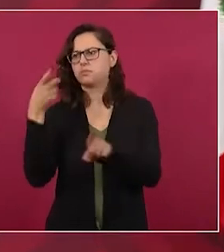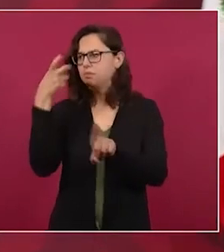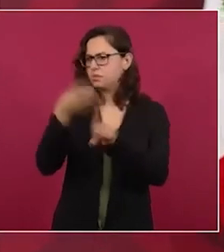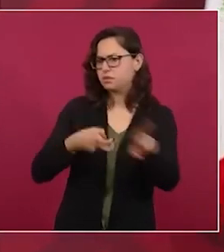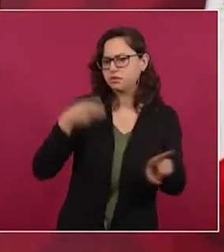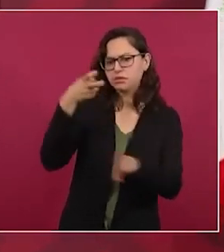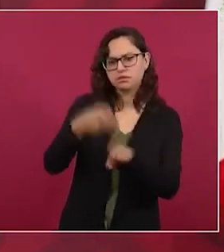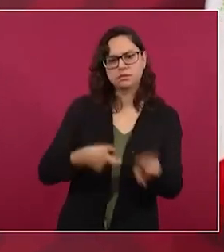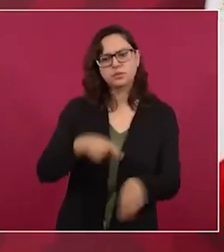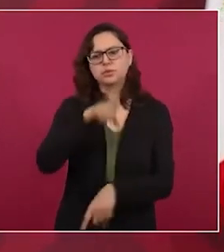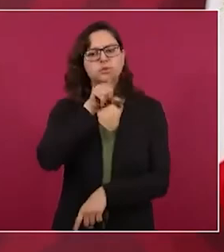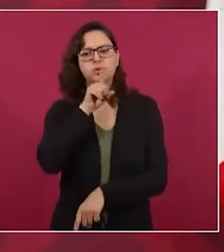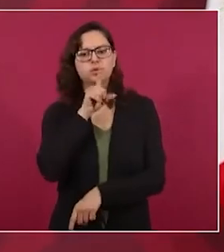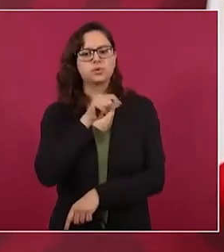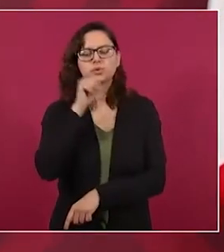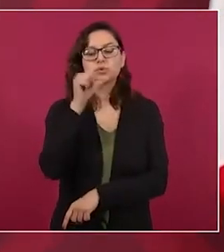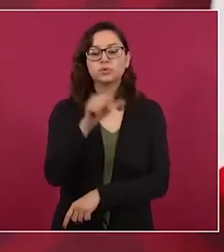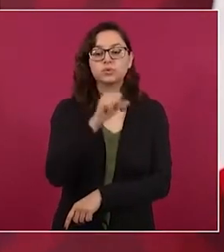sino